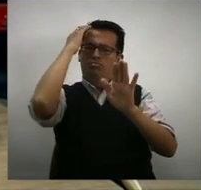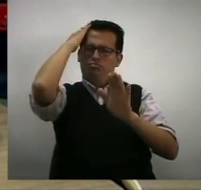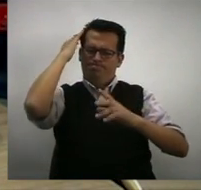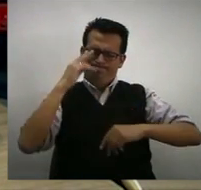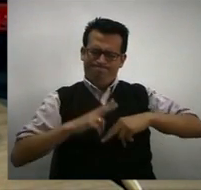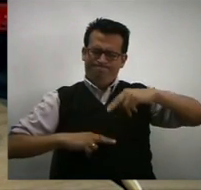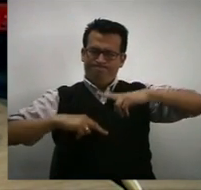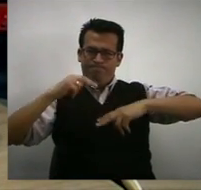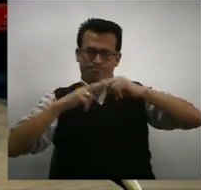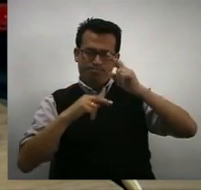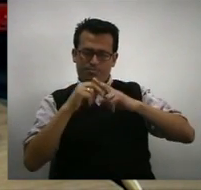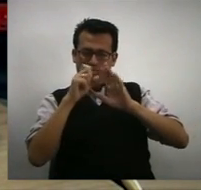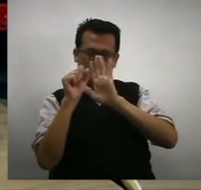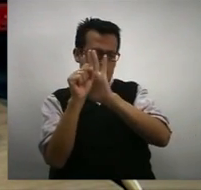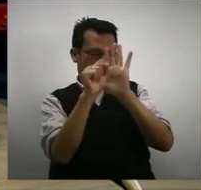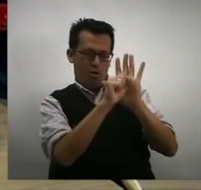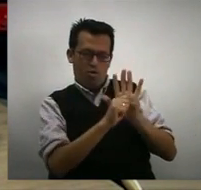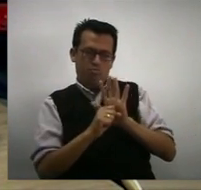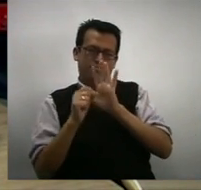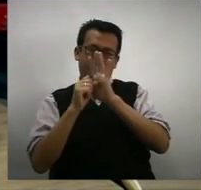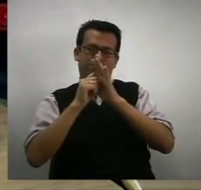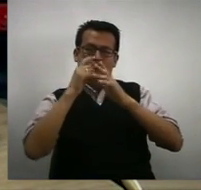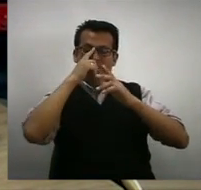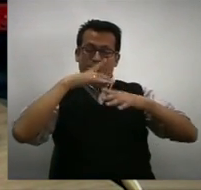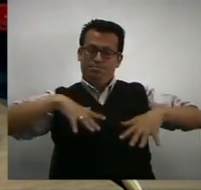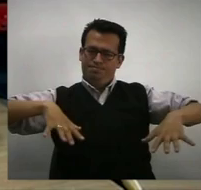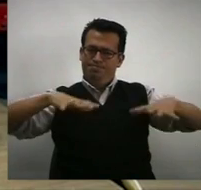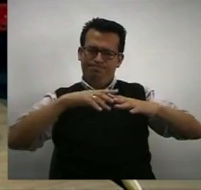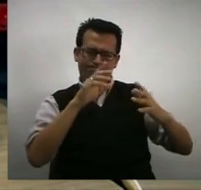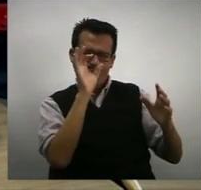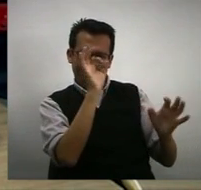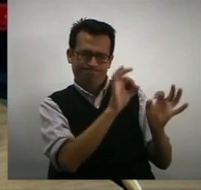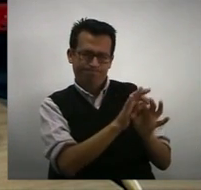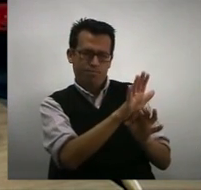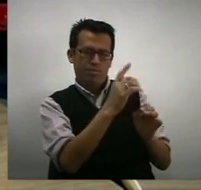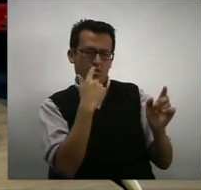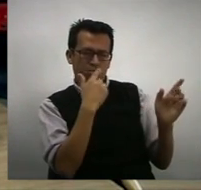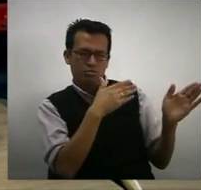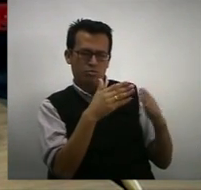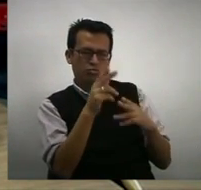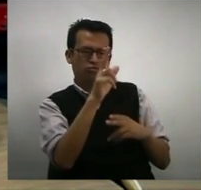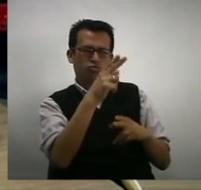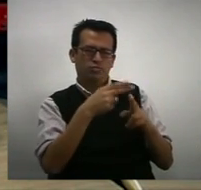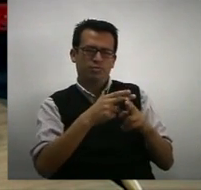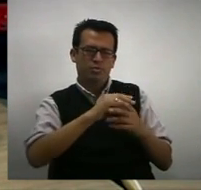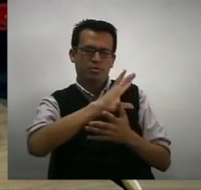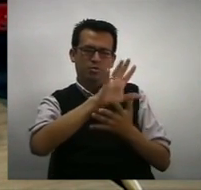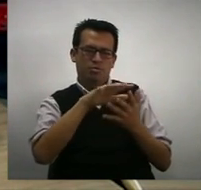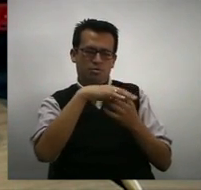simbólicas del cuerpo contemporáneo a partir del análisis de las distintas producciones discursivas de la ideología